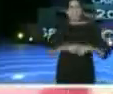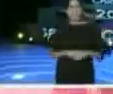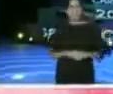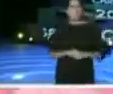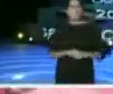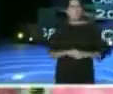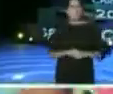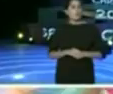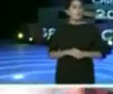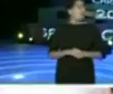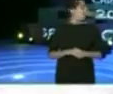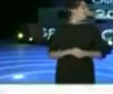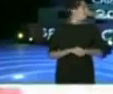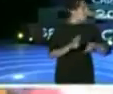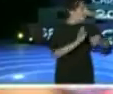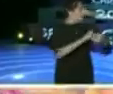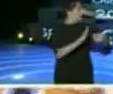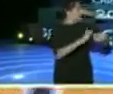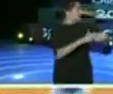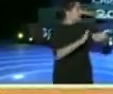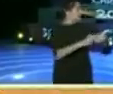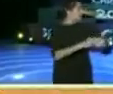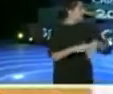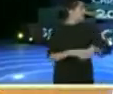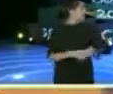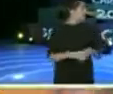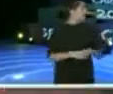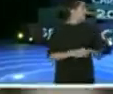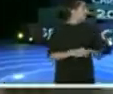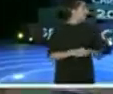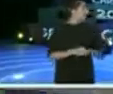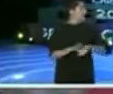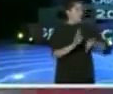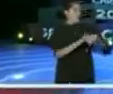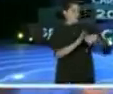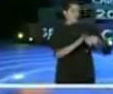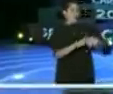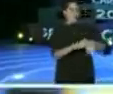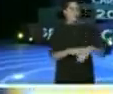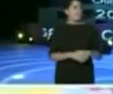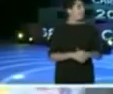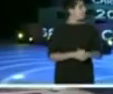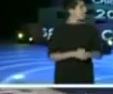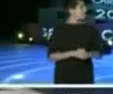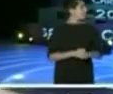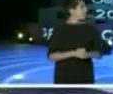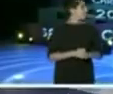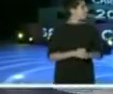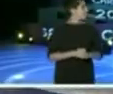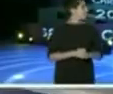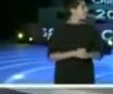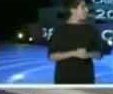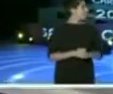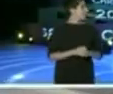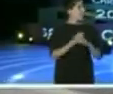en el centro, un poquito más hacia allá, un poquito más hacia allá. David, llévatelos para allá, para que estén justo delante de los compañeros de la